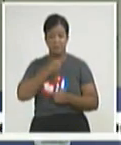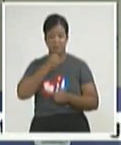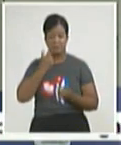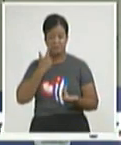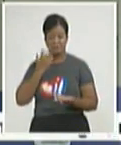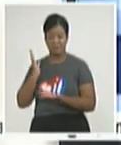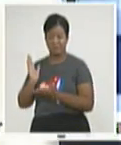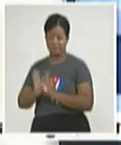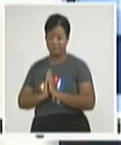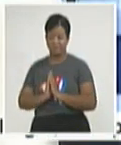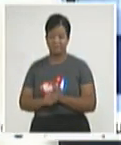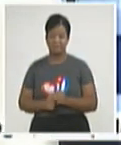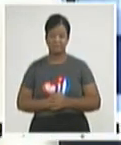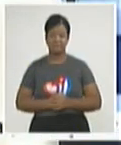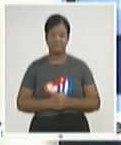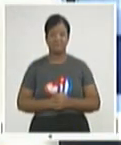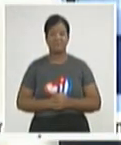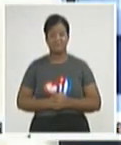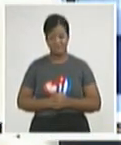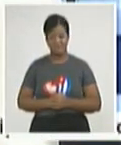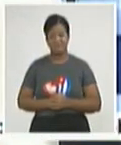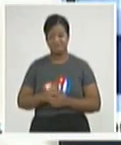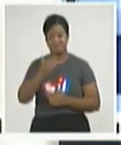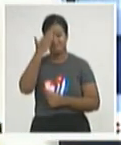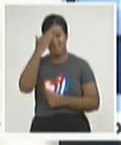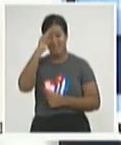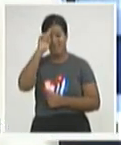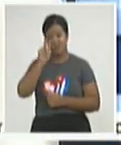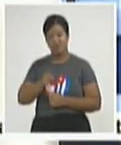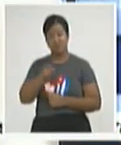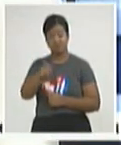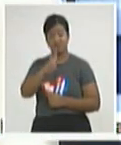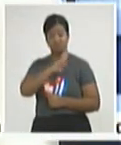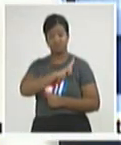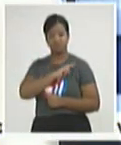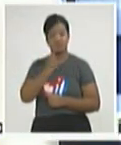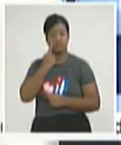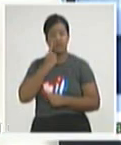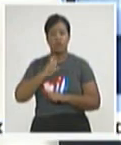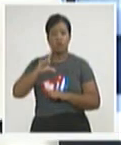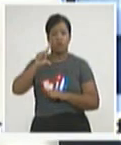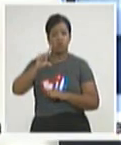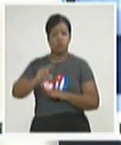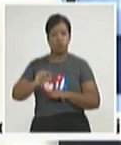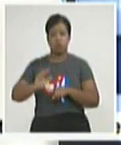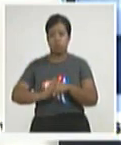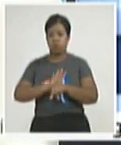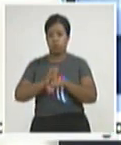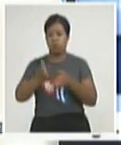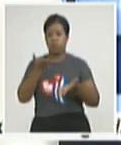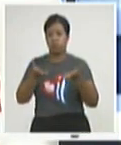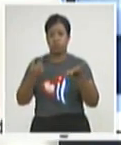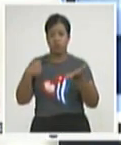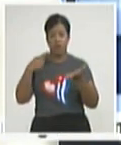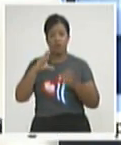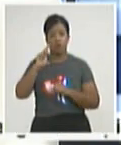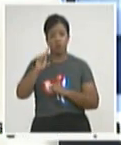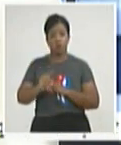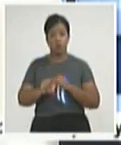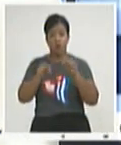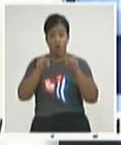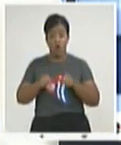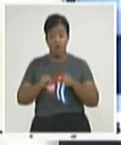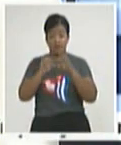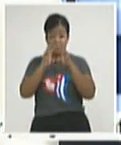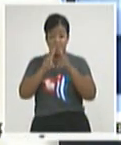por favor. Gracias, doctor. Así es, disminuye esta estadística en relación con la jornada de ayer, hoy con